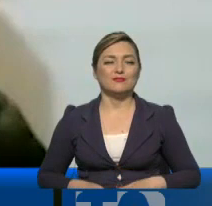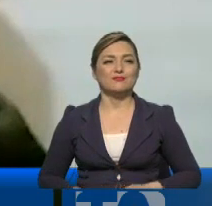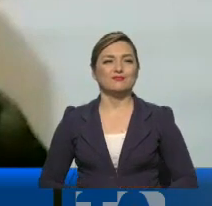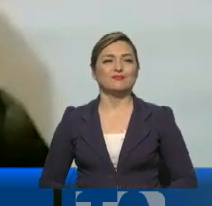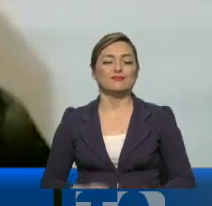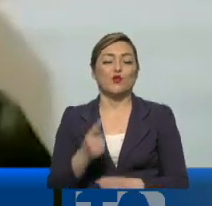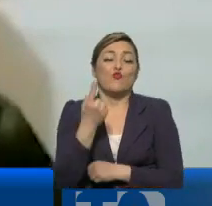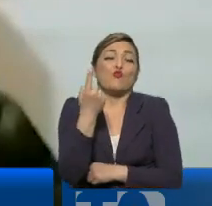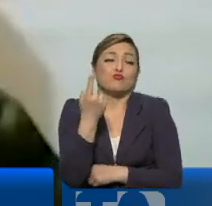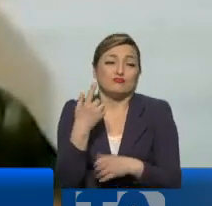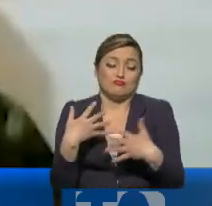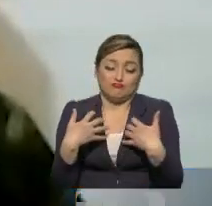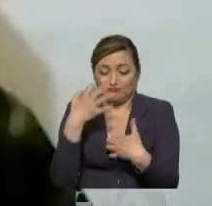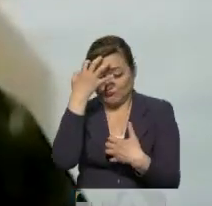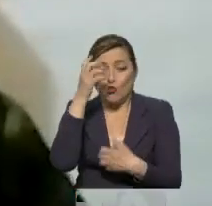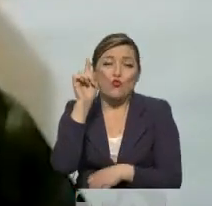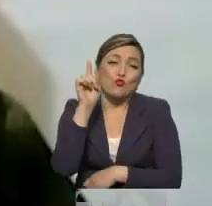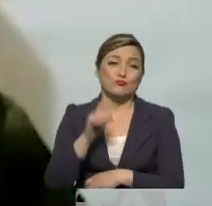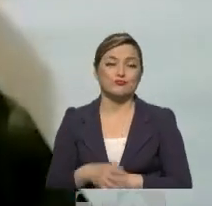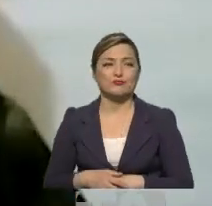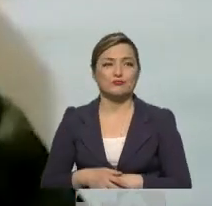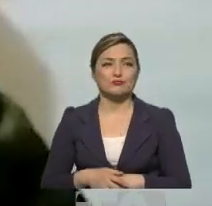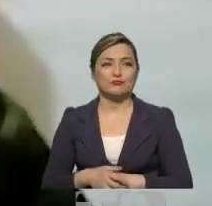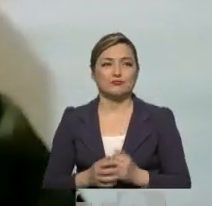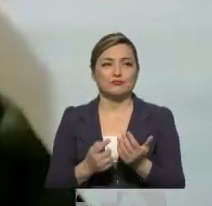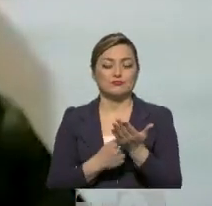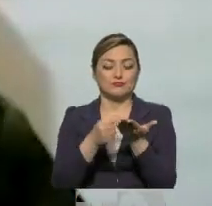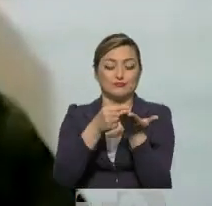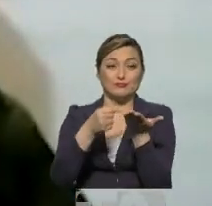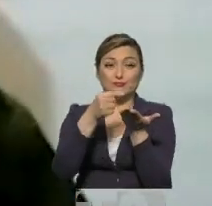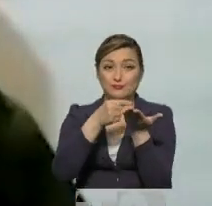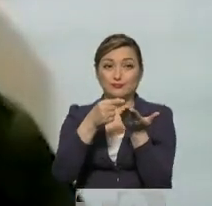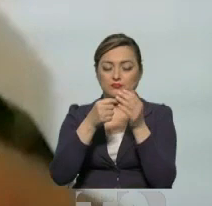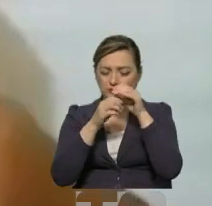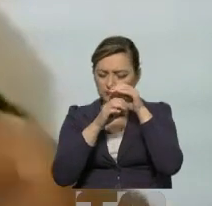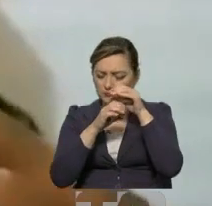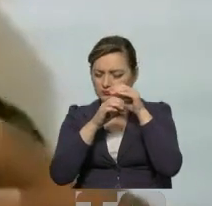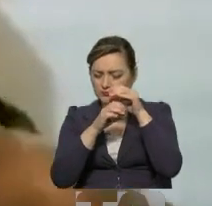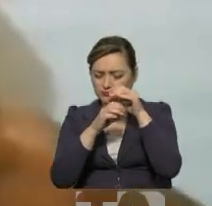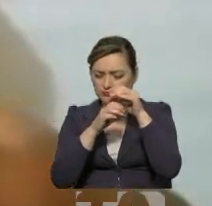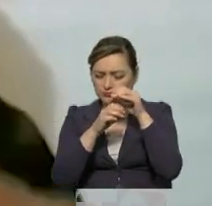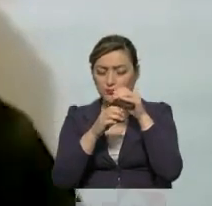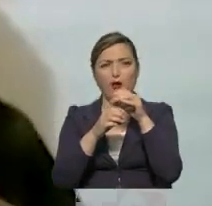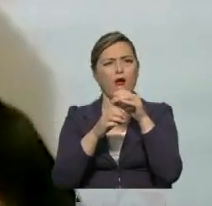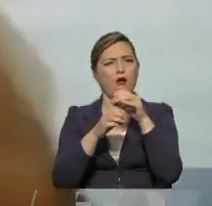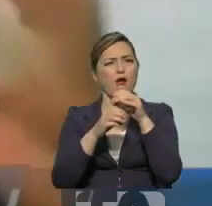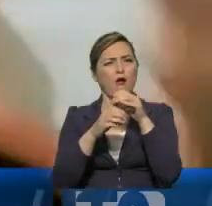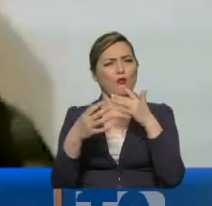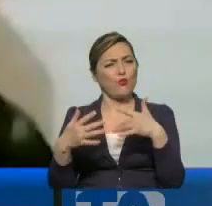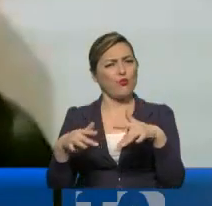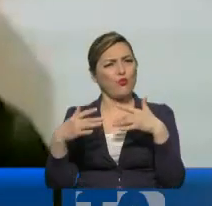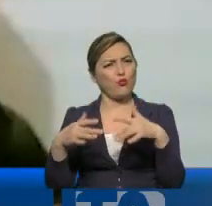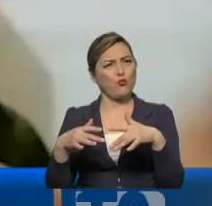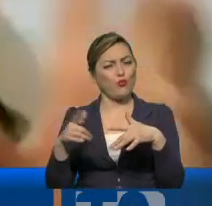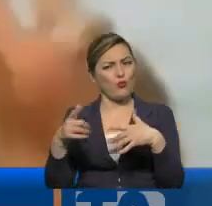sola especie. Yeah. Pero haciendo análisis genéticos, vimos que en realidad